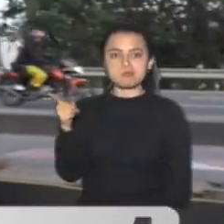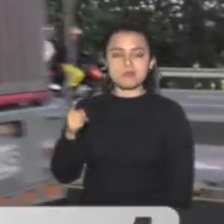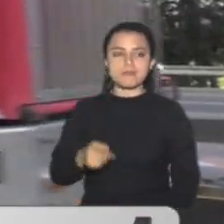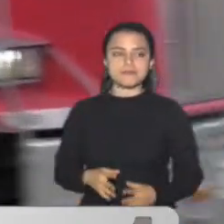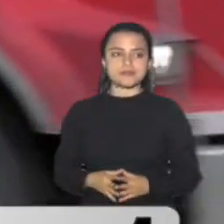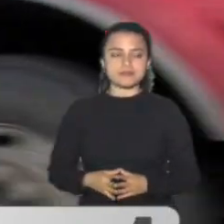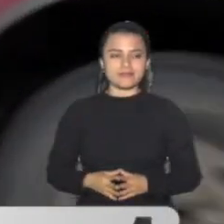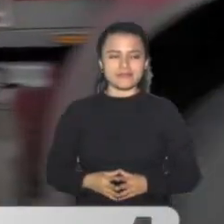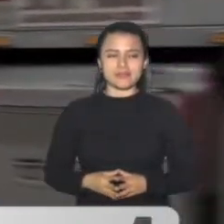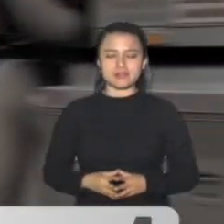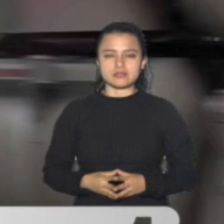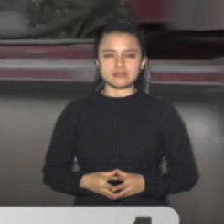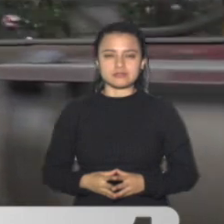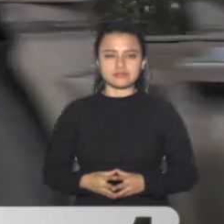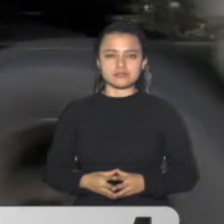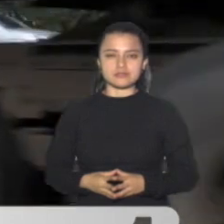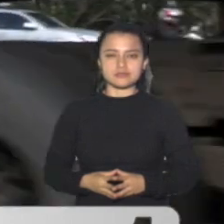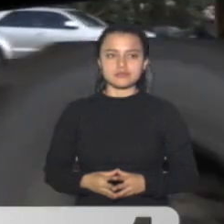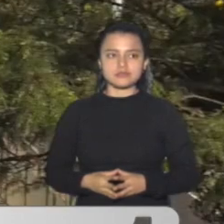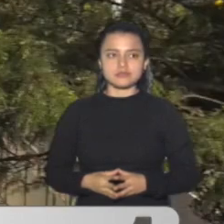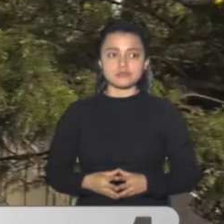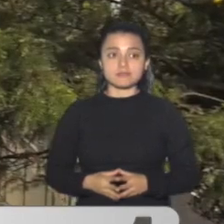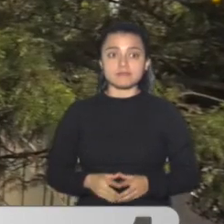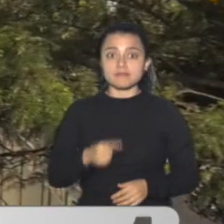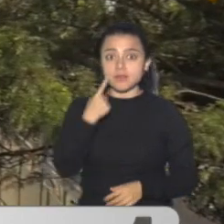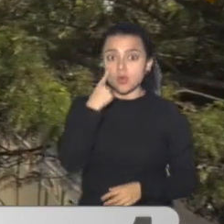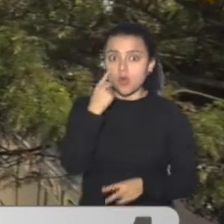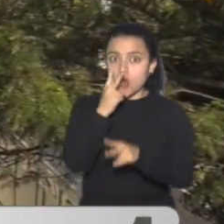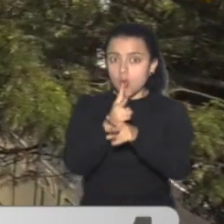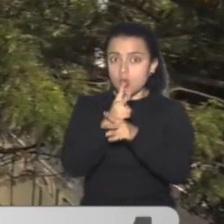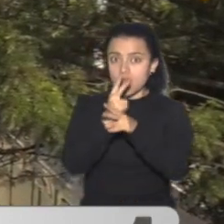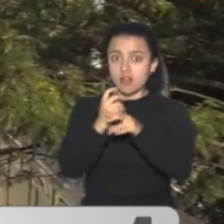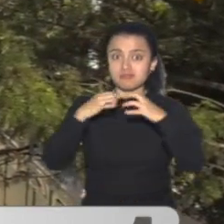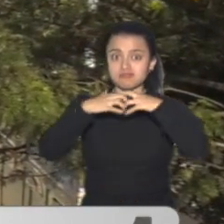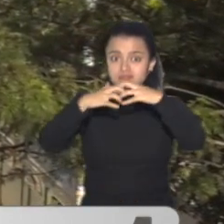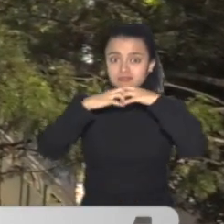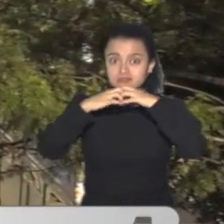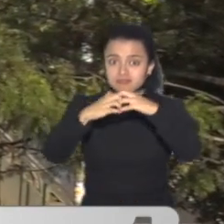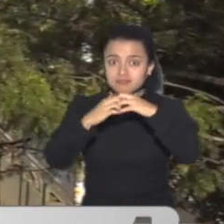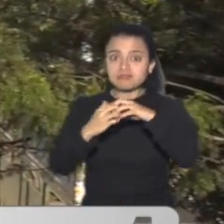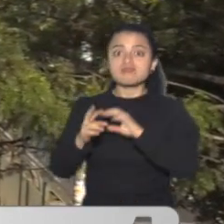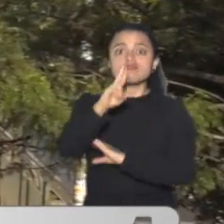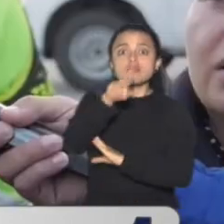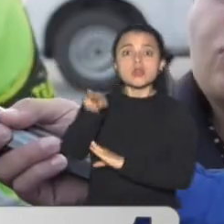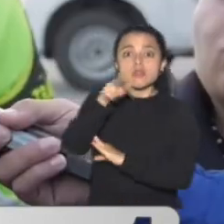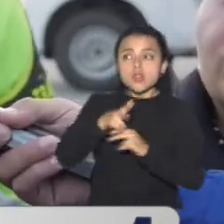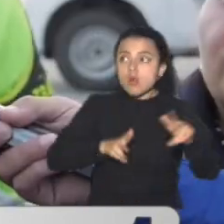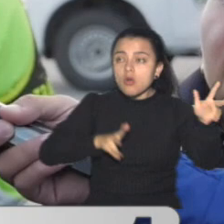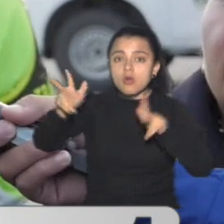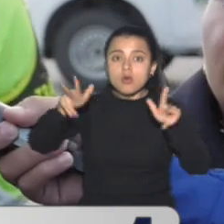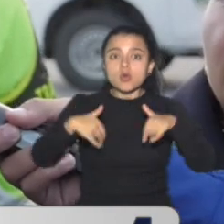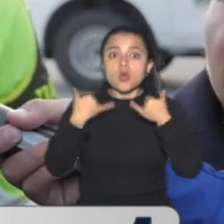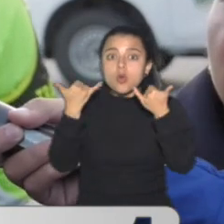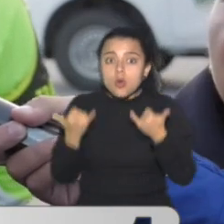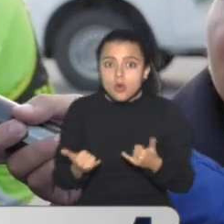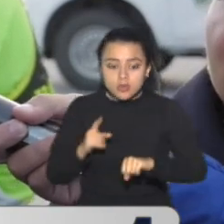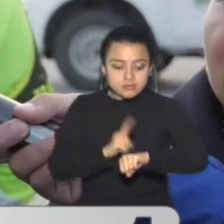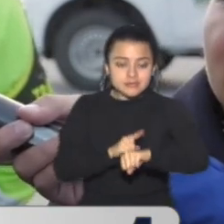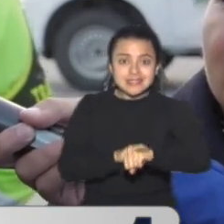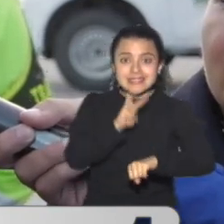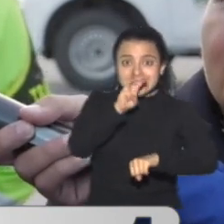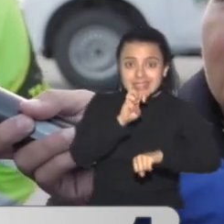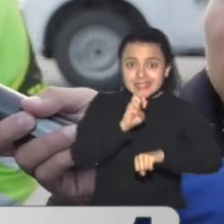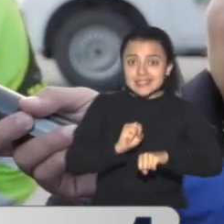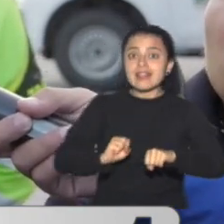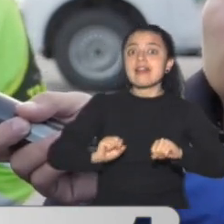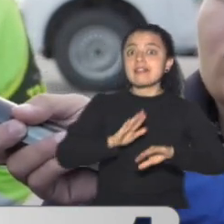tenga en cuenta que desde hoy habrá restricción para vehículos de carga iniciamos la restricción de carga desde el día de hoy desde las 3 de